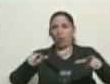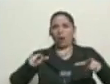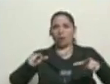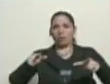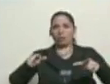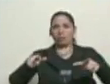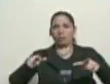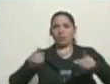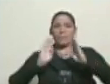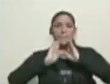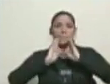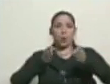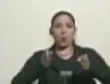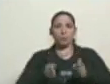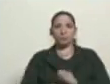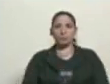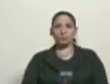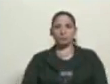ese distribuidor,